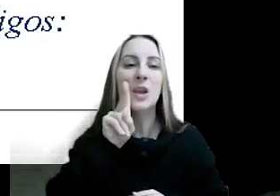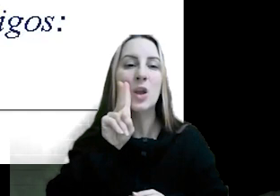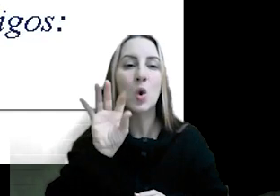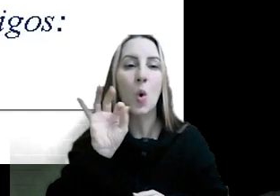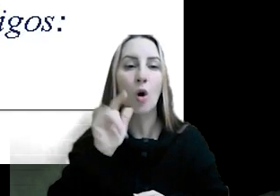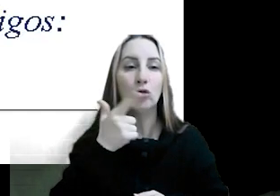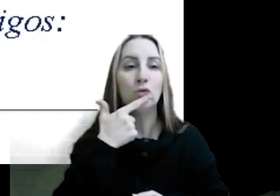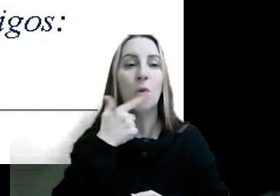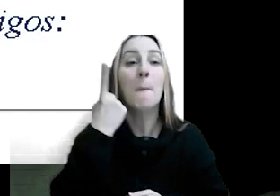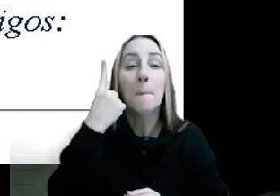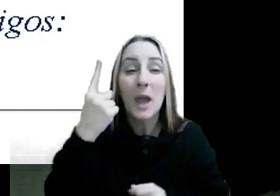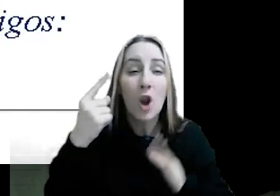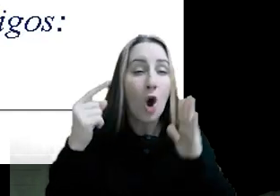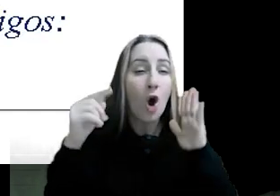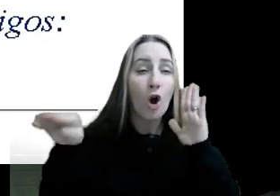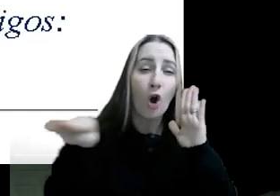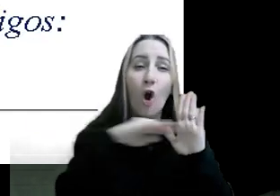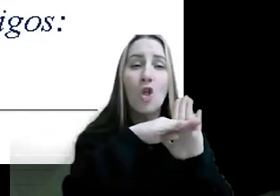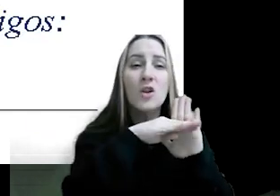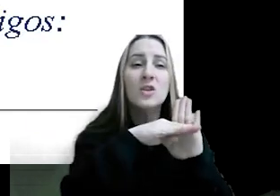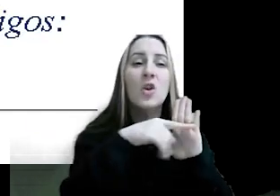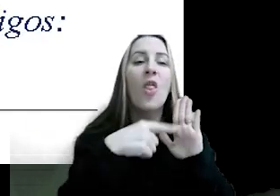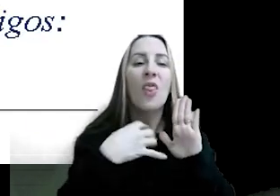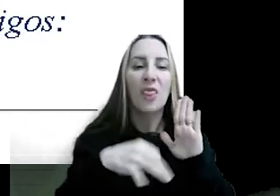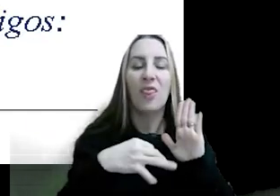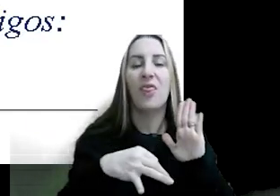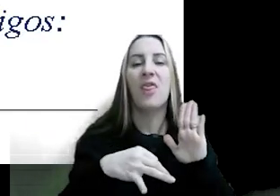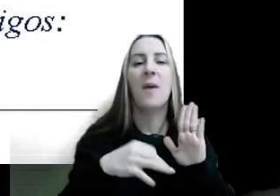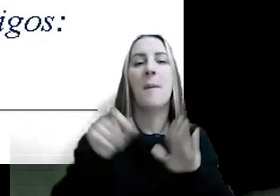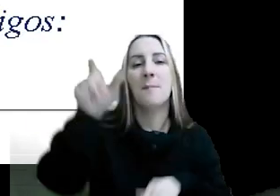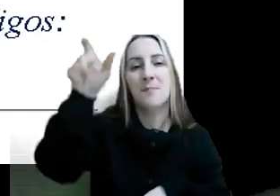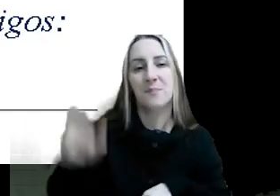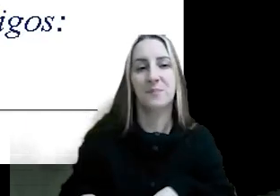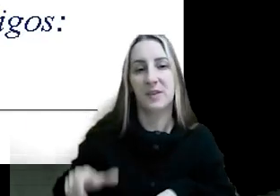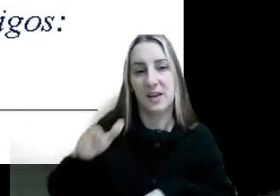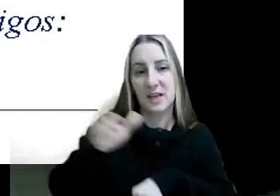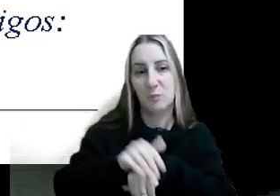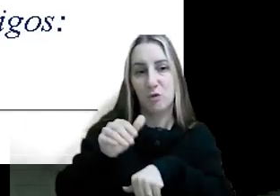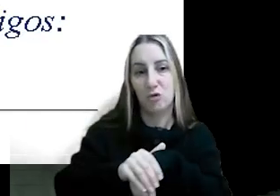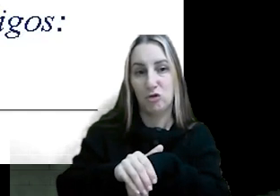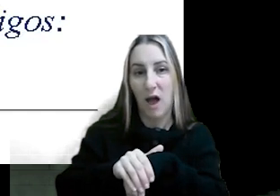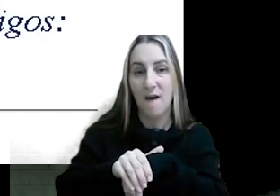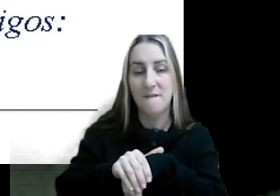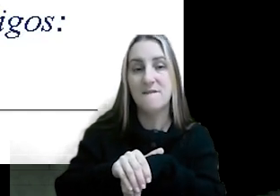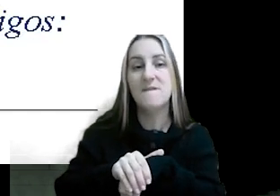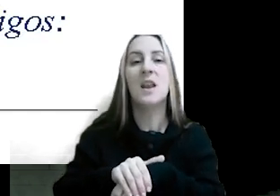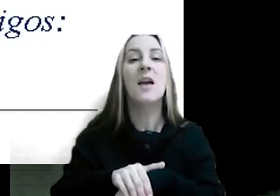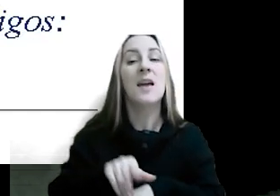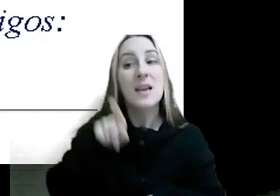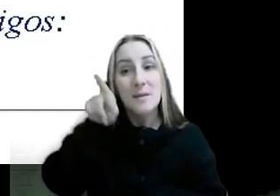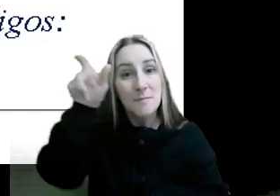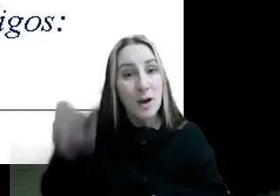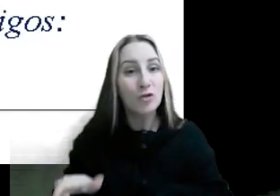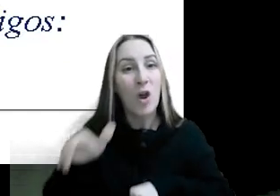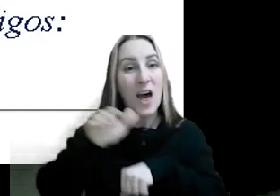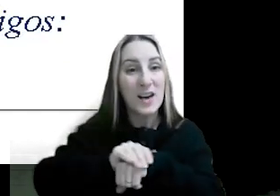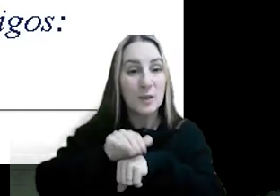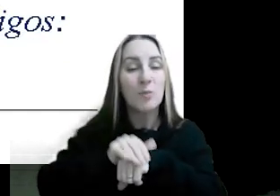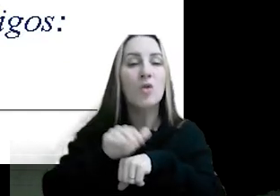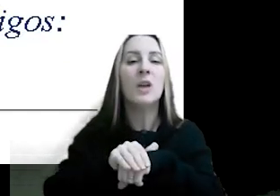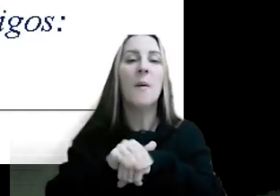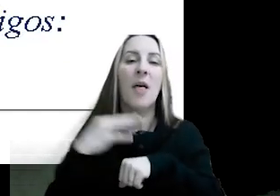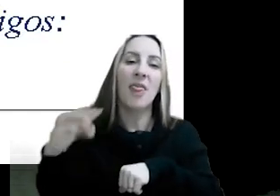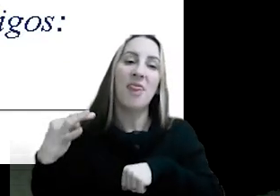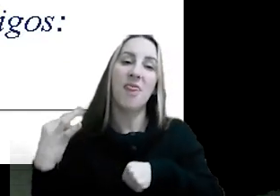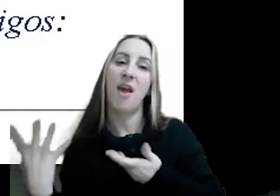como condición la designación de un responsable sustituto, quien tendrá que ser incorporado a través